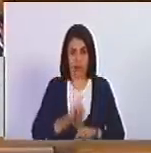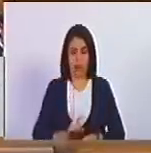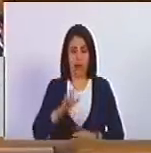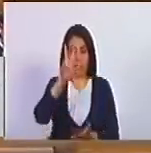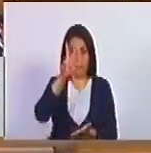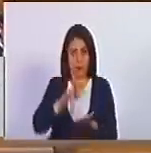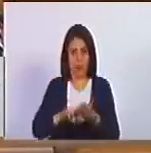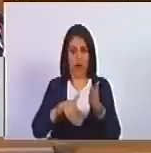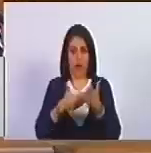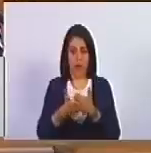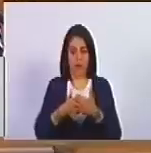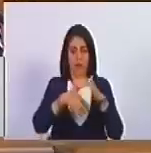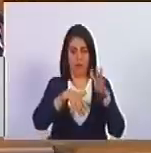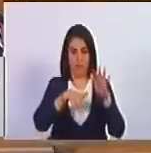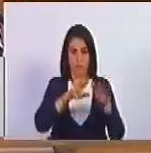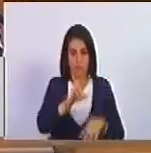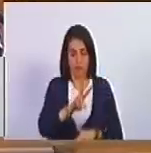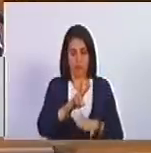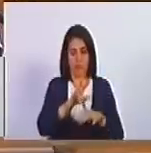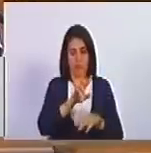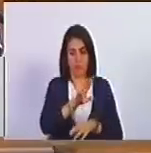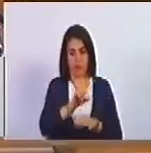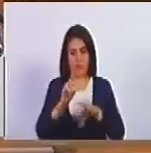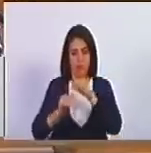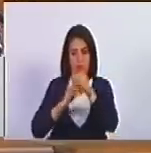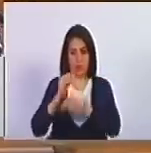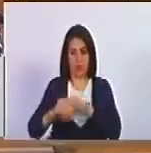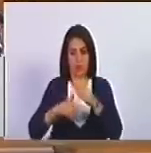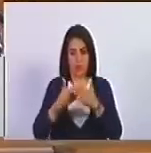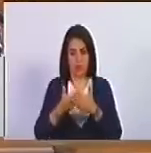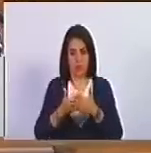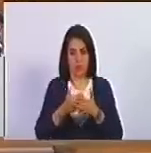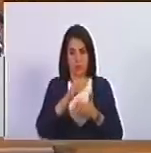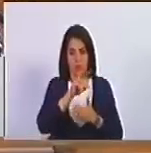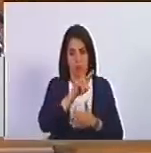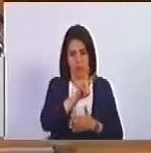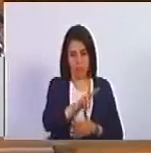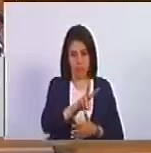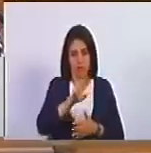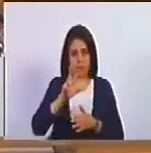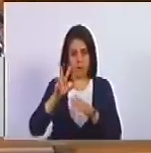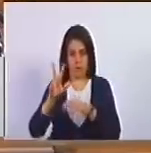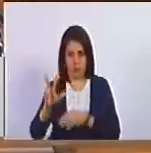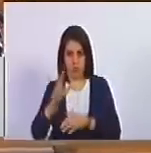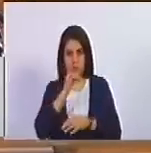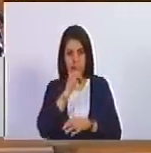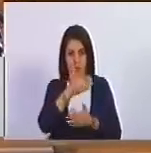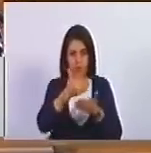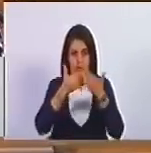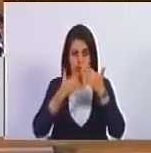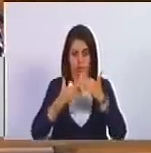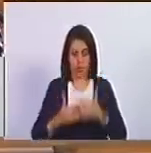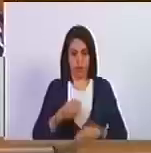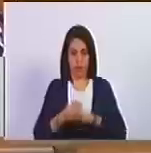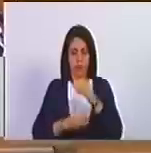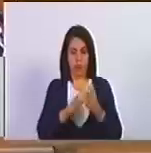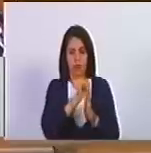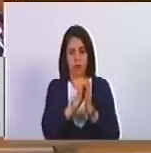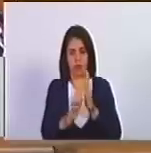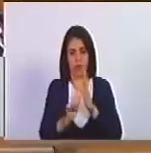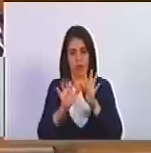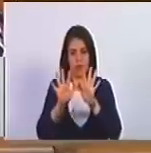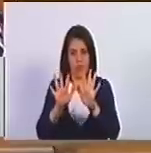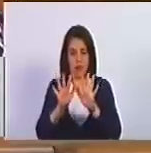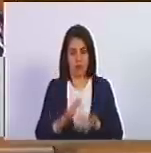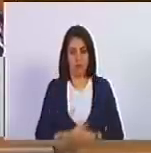aprobó hasta el 56º. Se difirió el 23º del informe que corresponde al artículo número